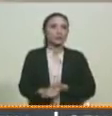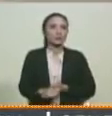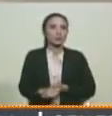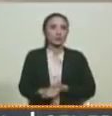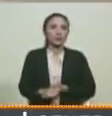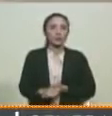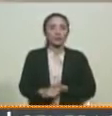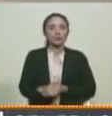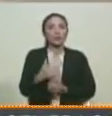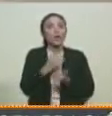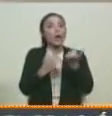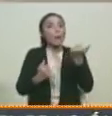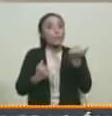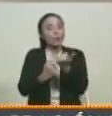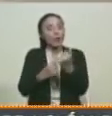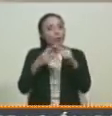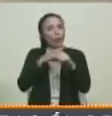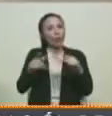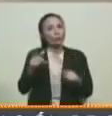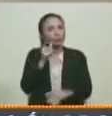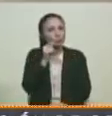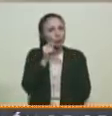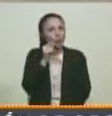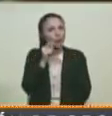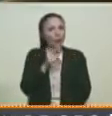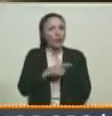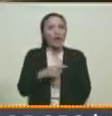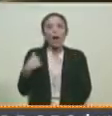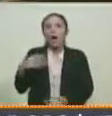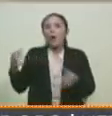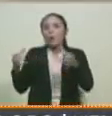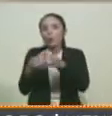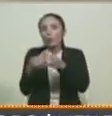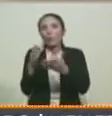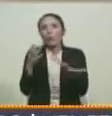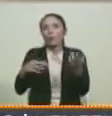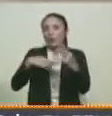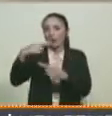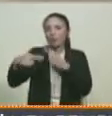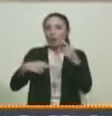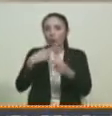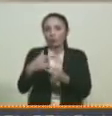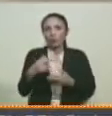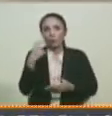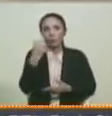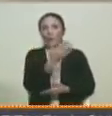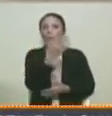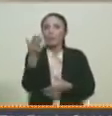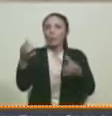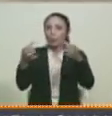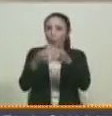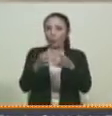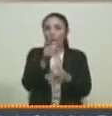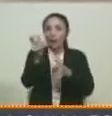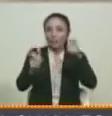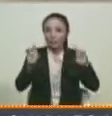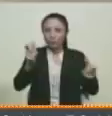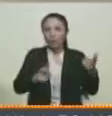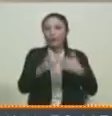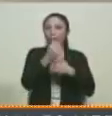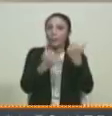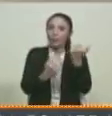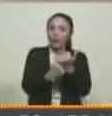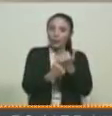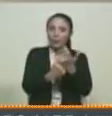apoyando al maestro Prieto, y con el Movimiento de Izquierda Revolucionaria. Aquí están los compañeros del partido, Pedro Eusen